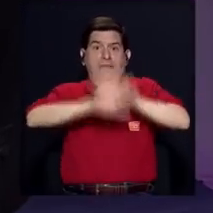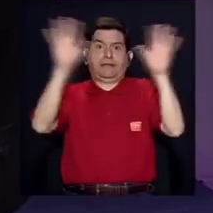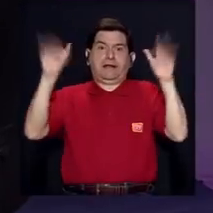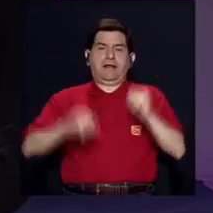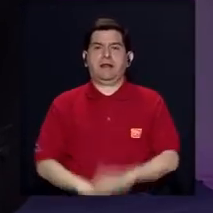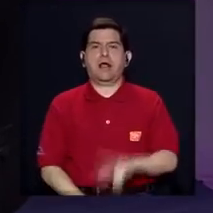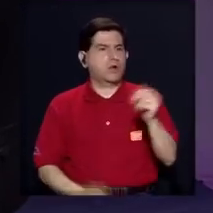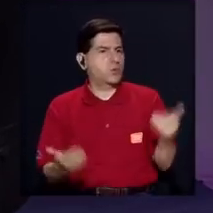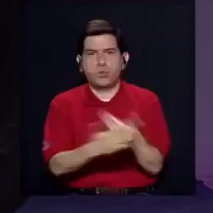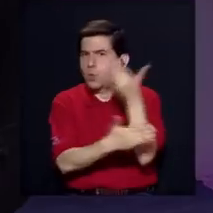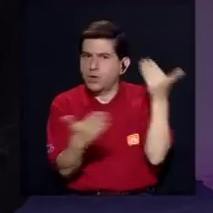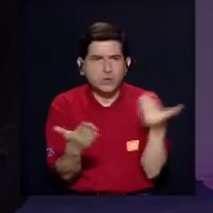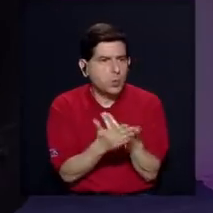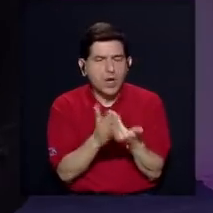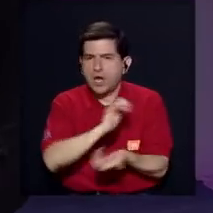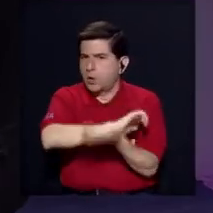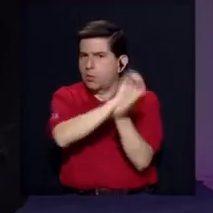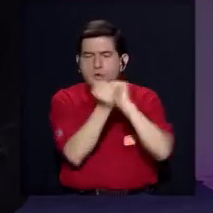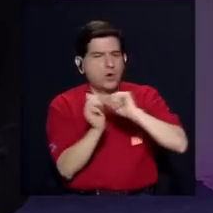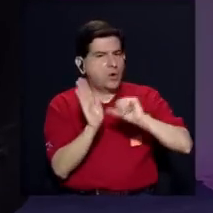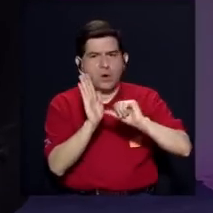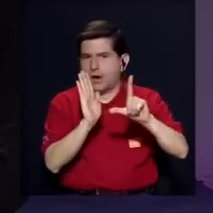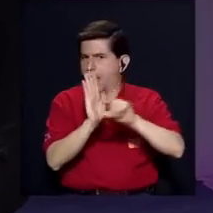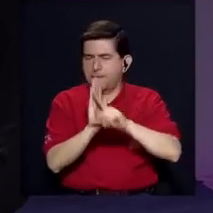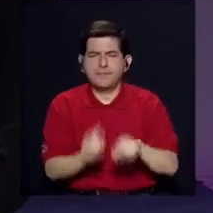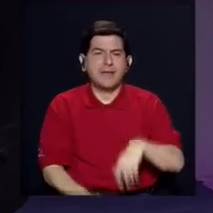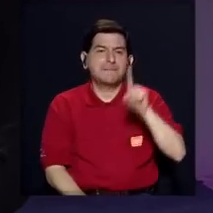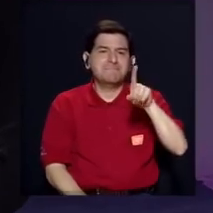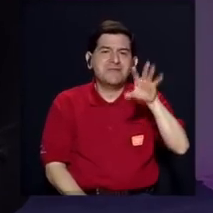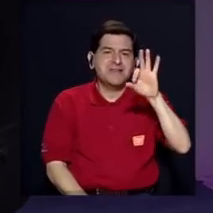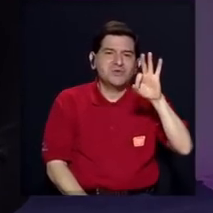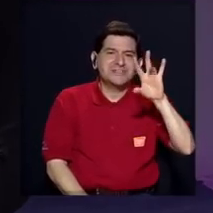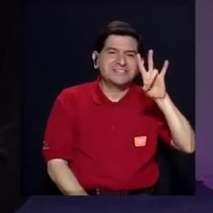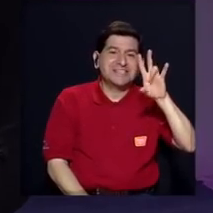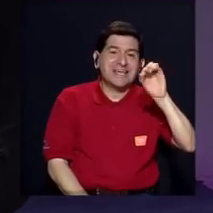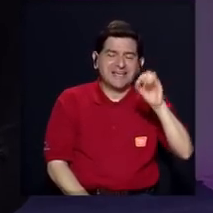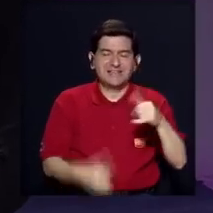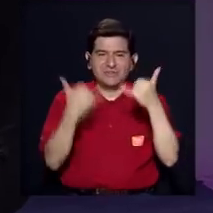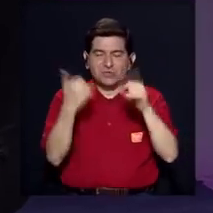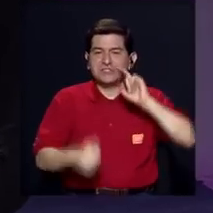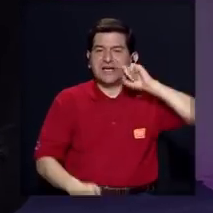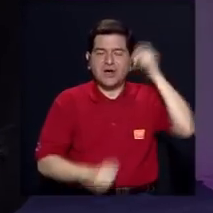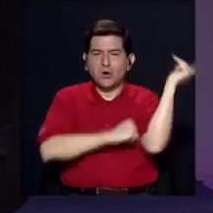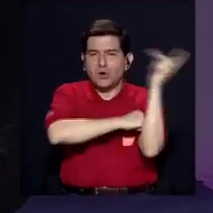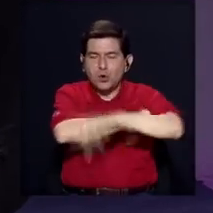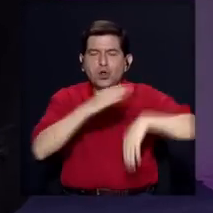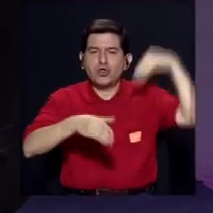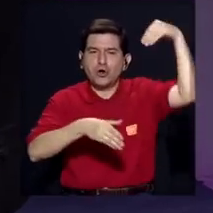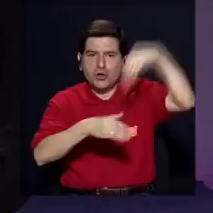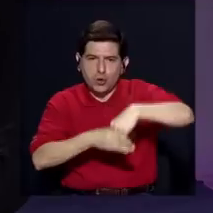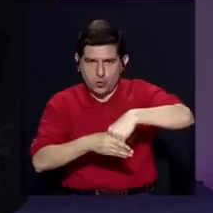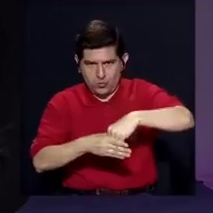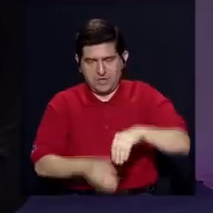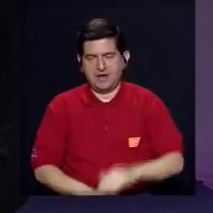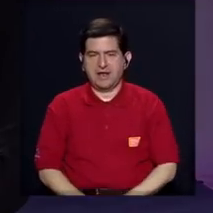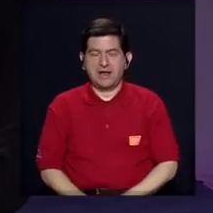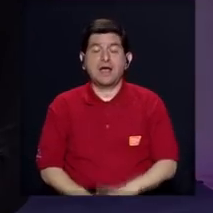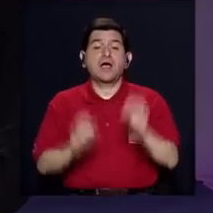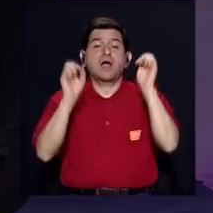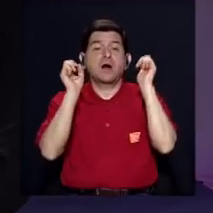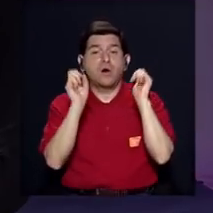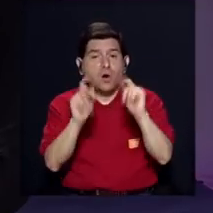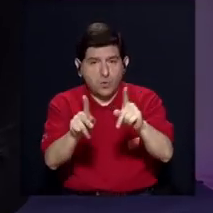no es nada nuevo no es un cambio legislativo desde 1970 nuestro código penal incluye la